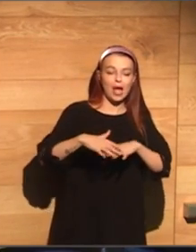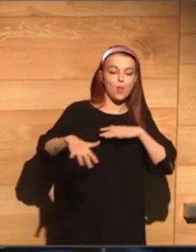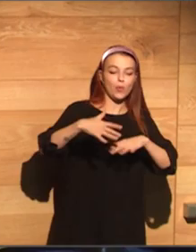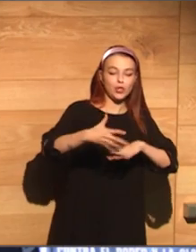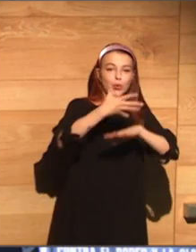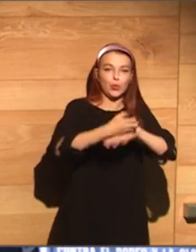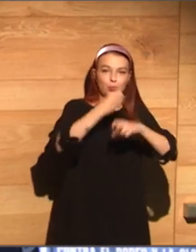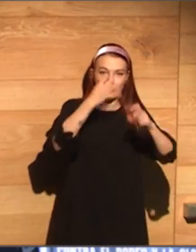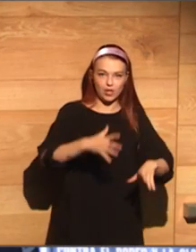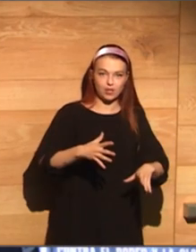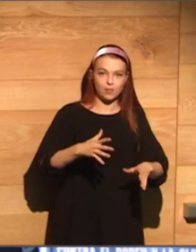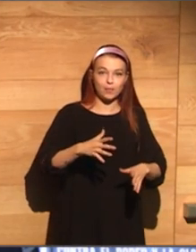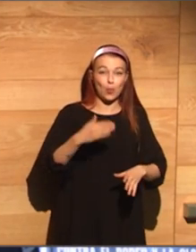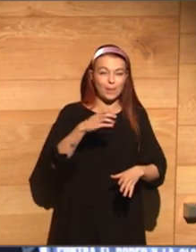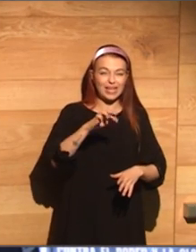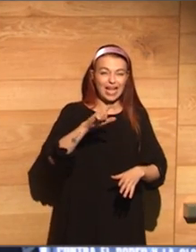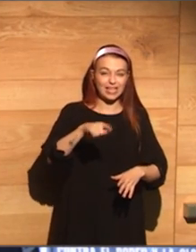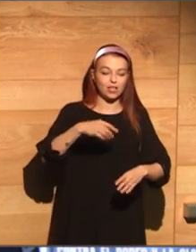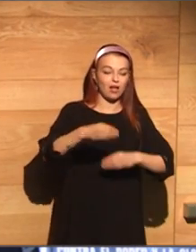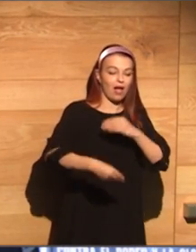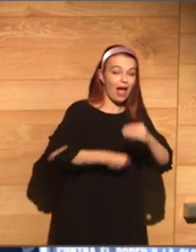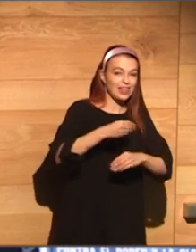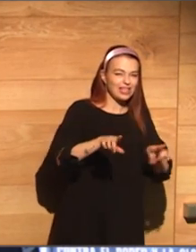que no permiten la versatilidad de la berlanguita.